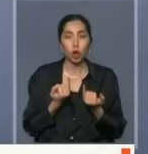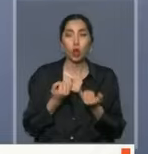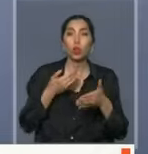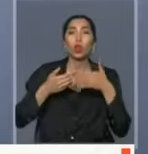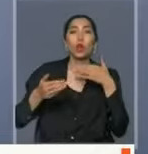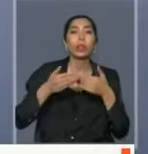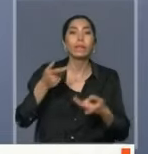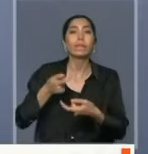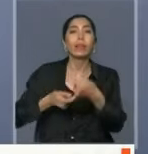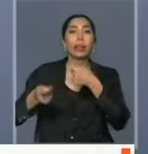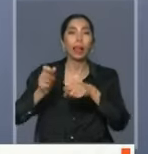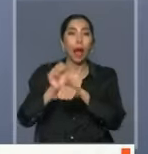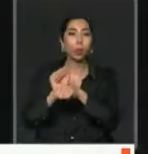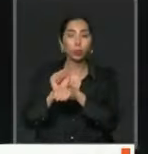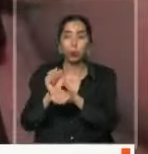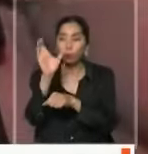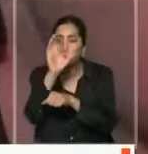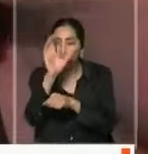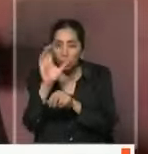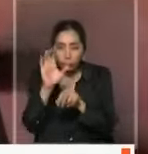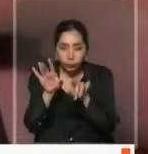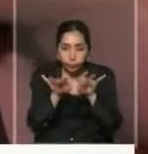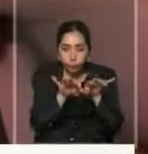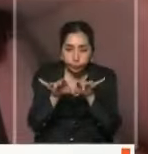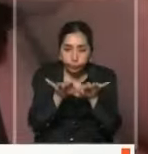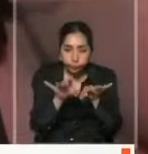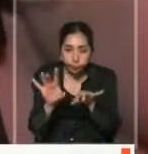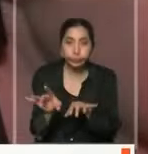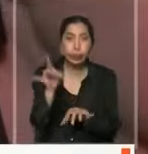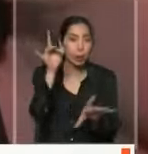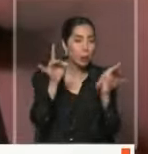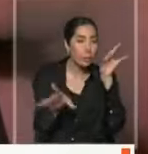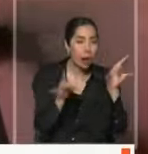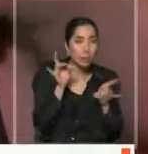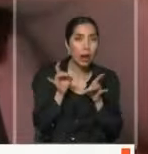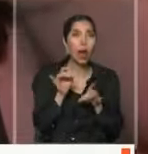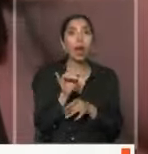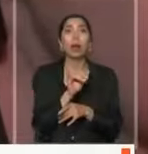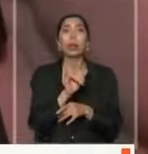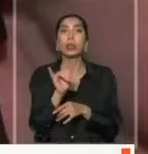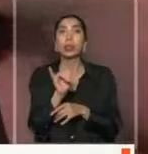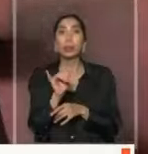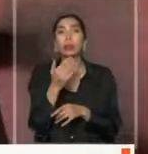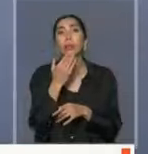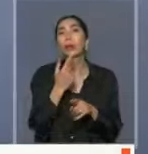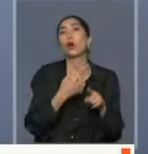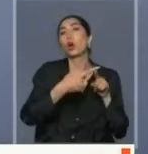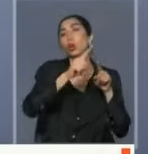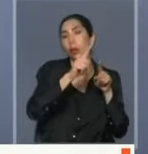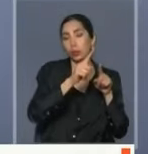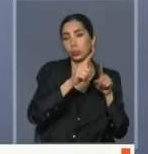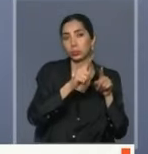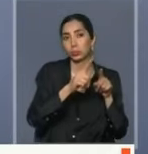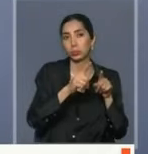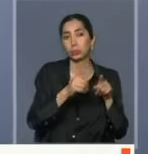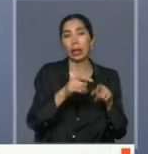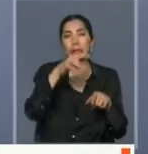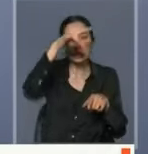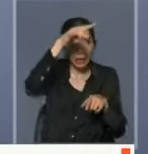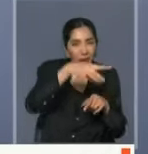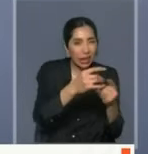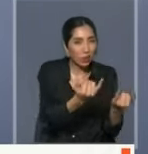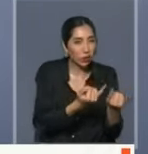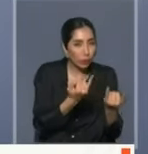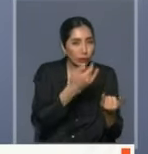vehículos al público y luego en otras fuentes abiertas que al día de hoy permiten obtener antecedentes respecto